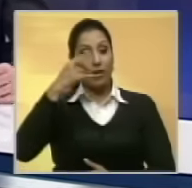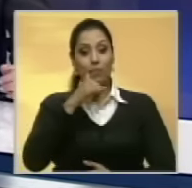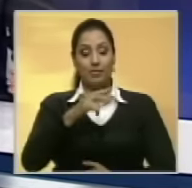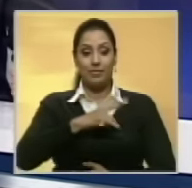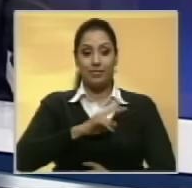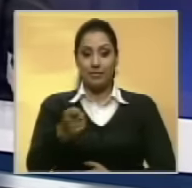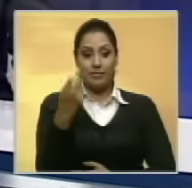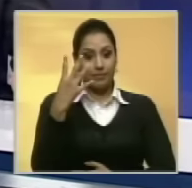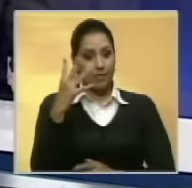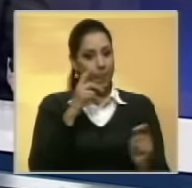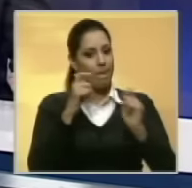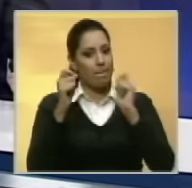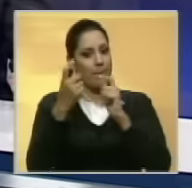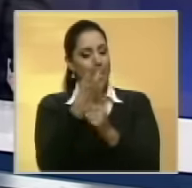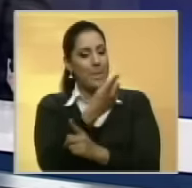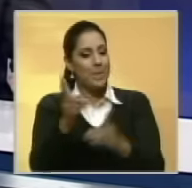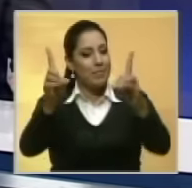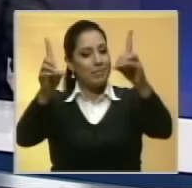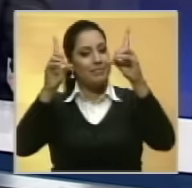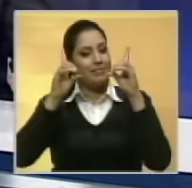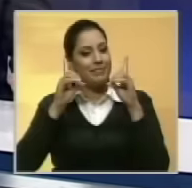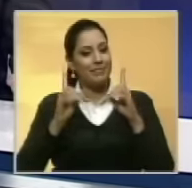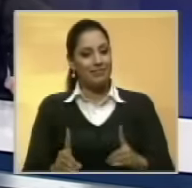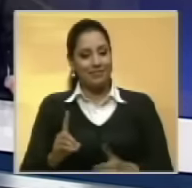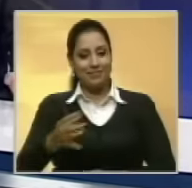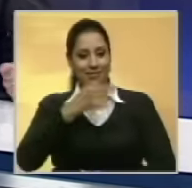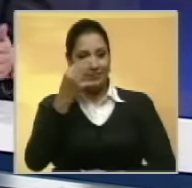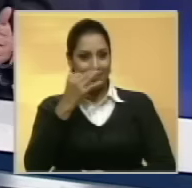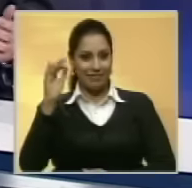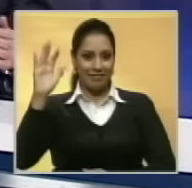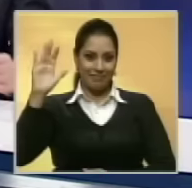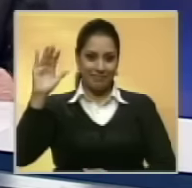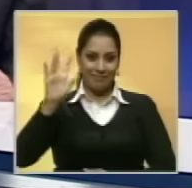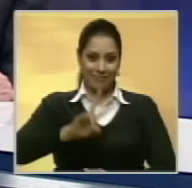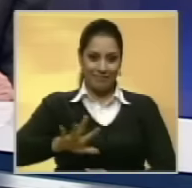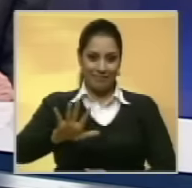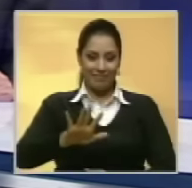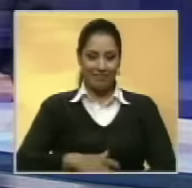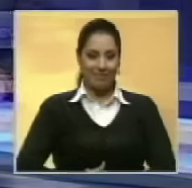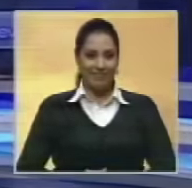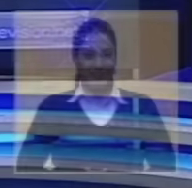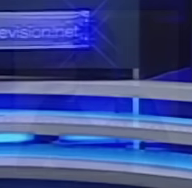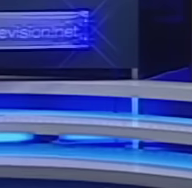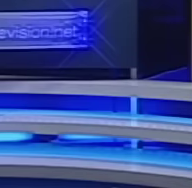Recuerden, Noticiero Venevisión, Canal 4 reporta y ustedes deciden. Buenas tardes para todos.